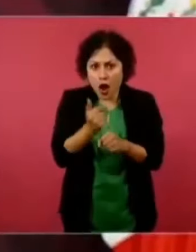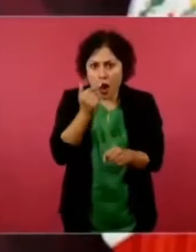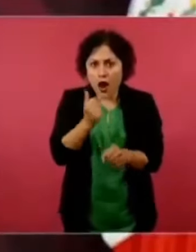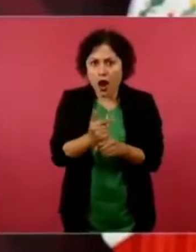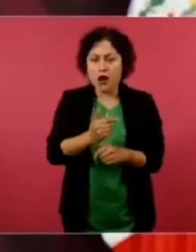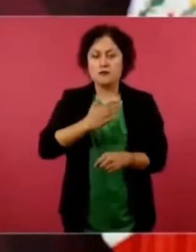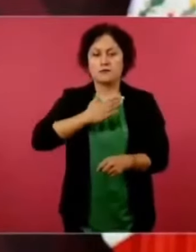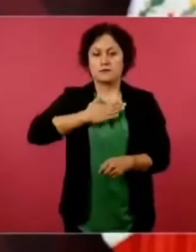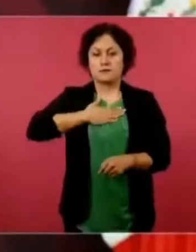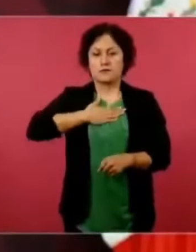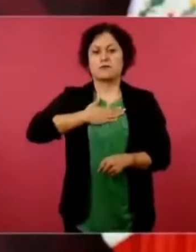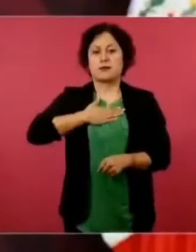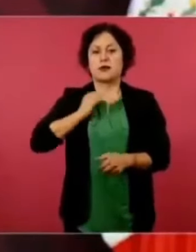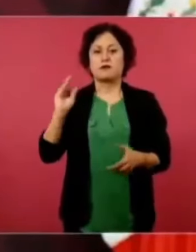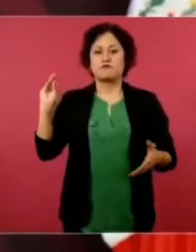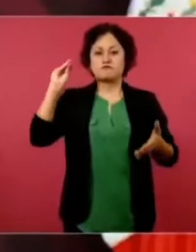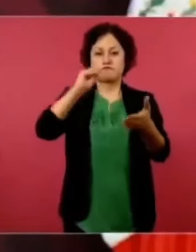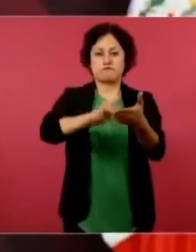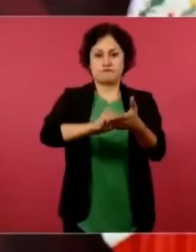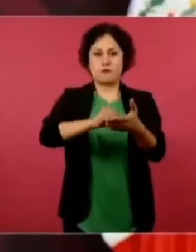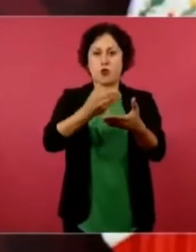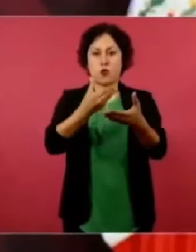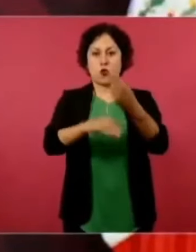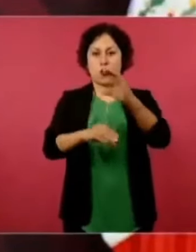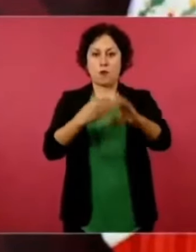estar de que